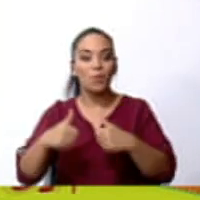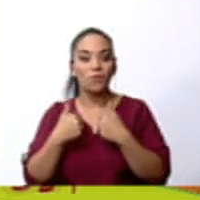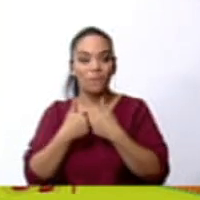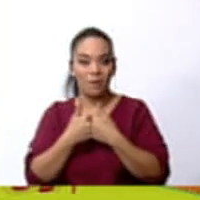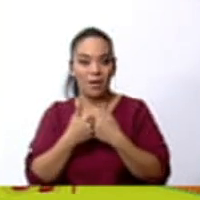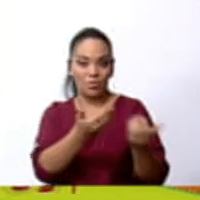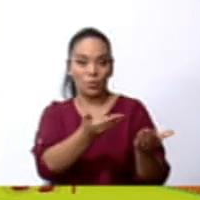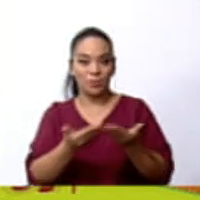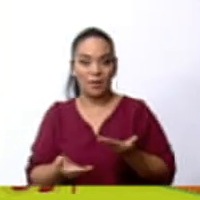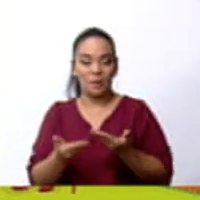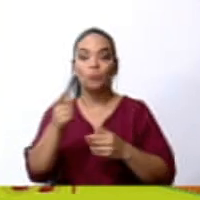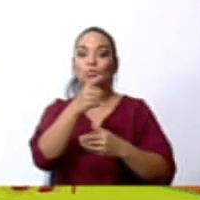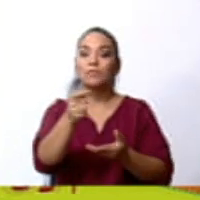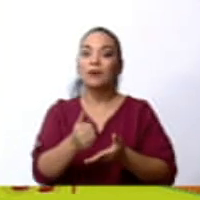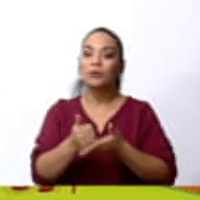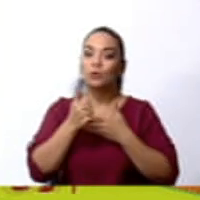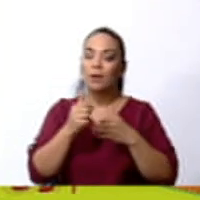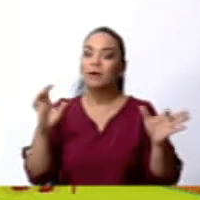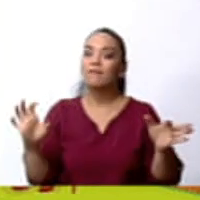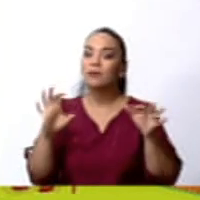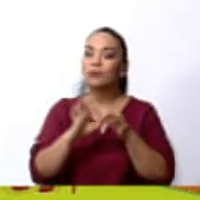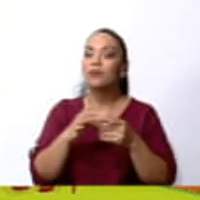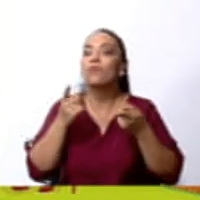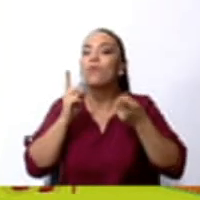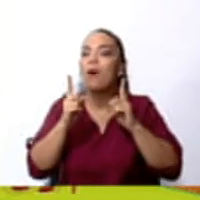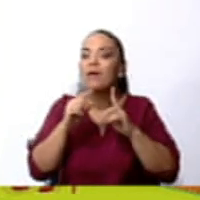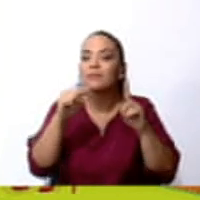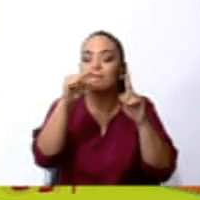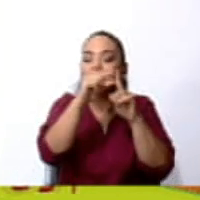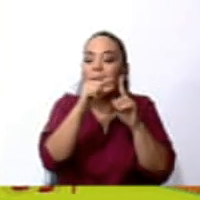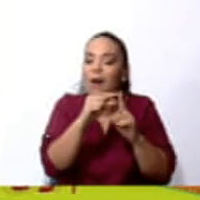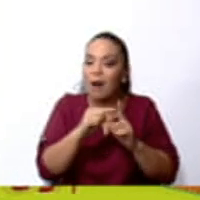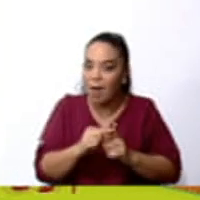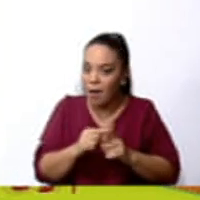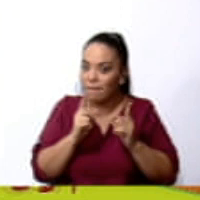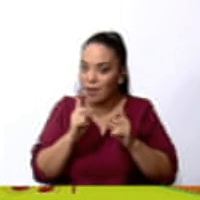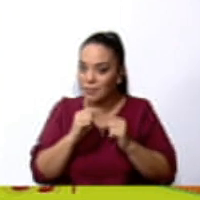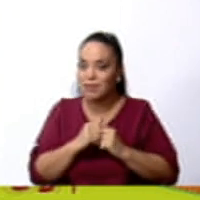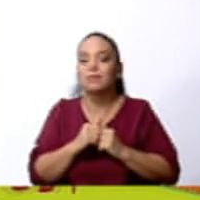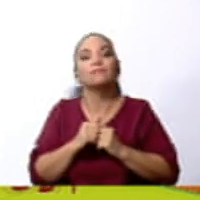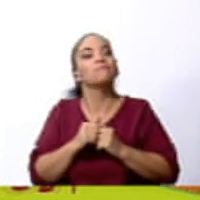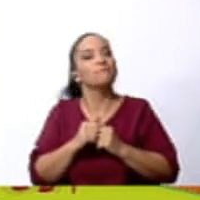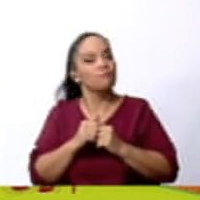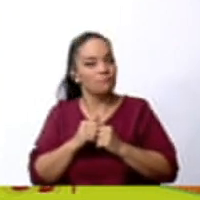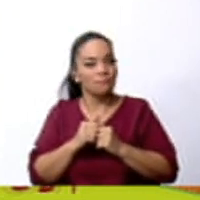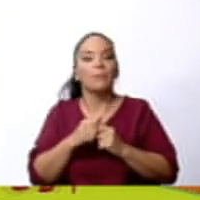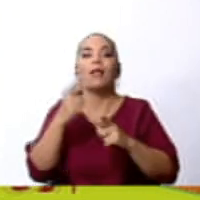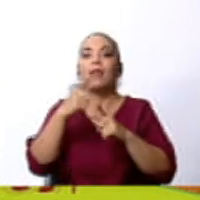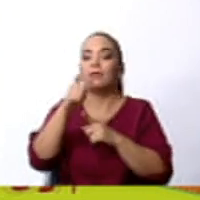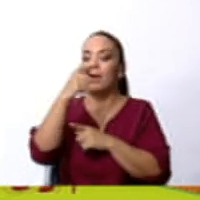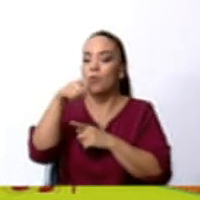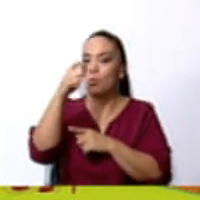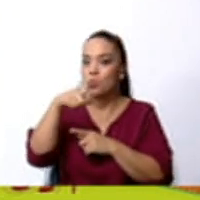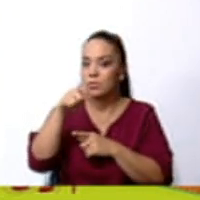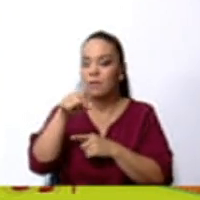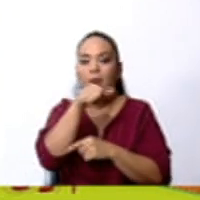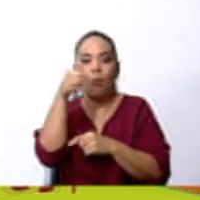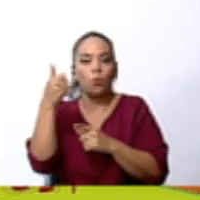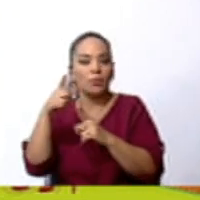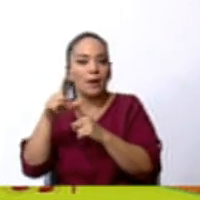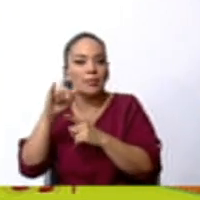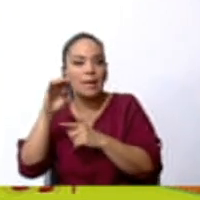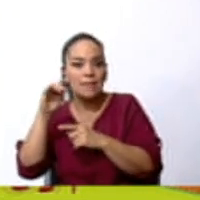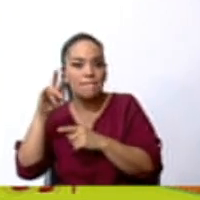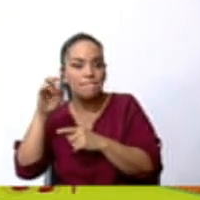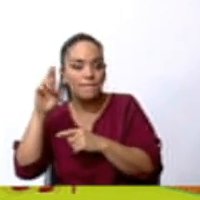aquí, me van a ayudar a asociar cuáles son las palabras que están en letra cursiva con la letra imprenta. Así que